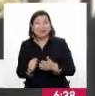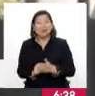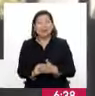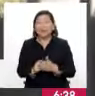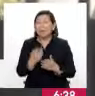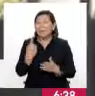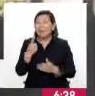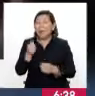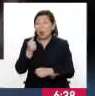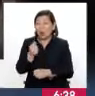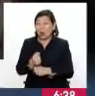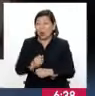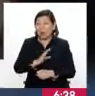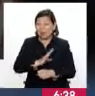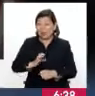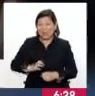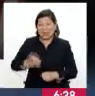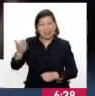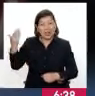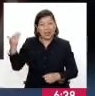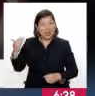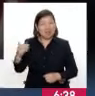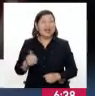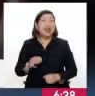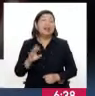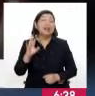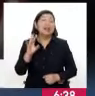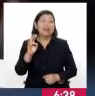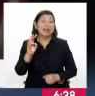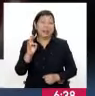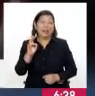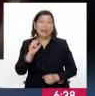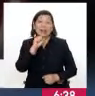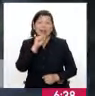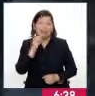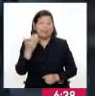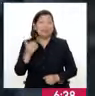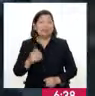tras intentar un golpe de Estado el pasado 7 de diciembre.